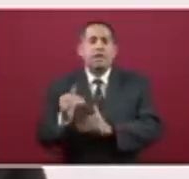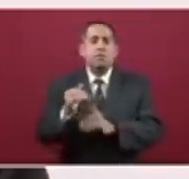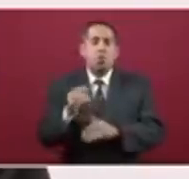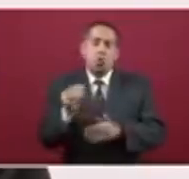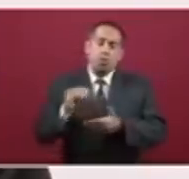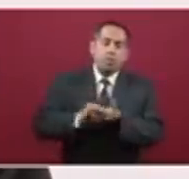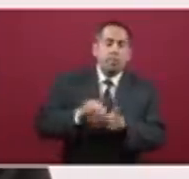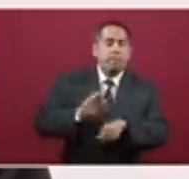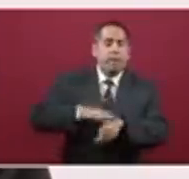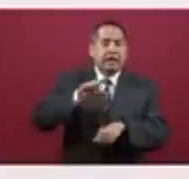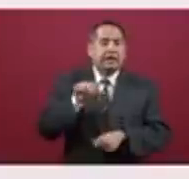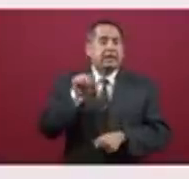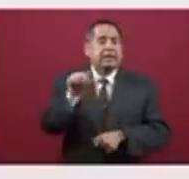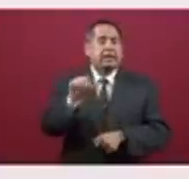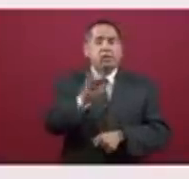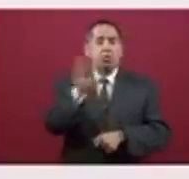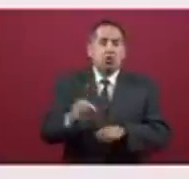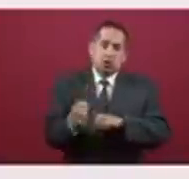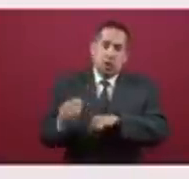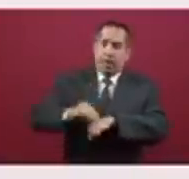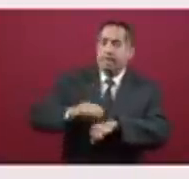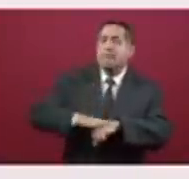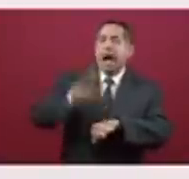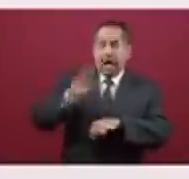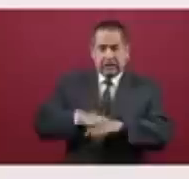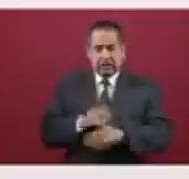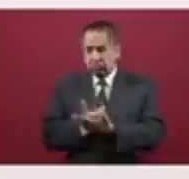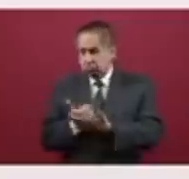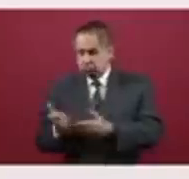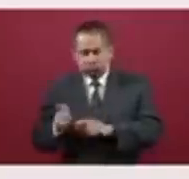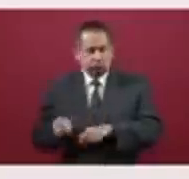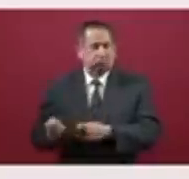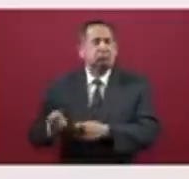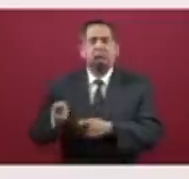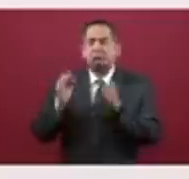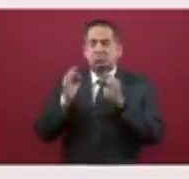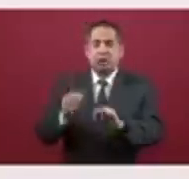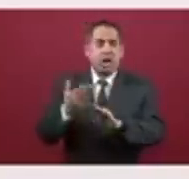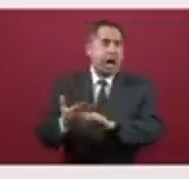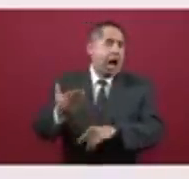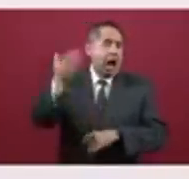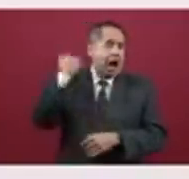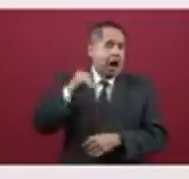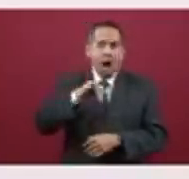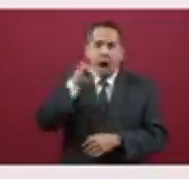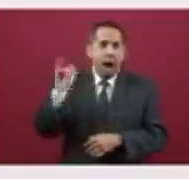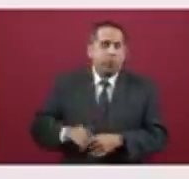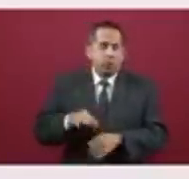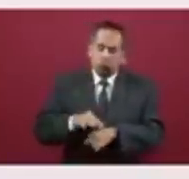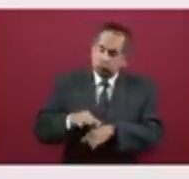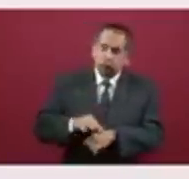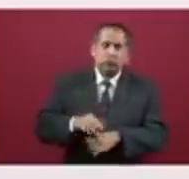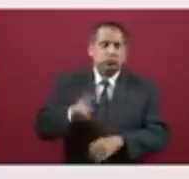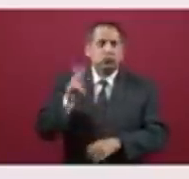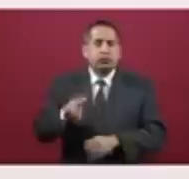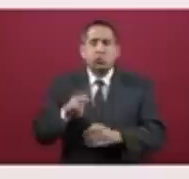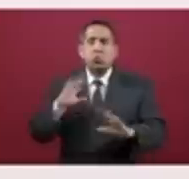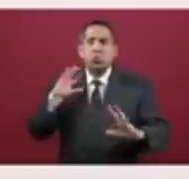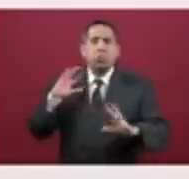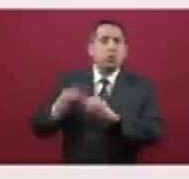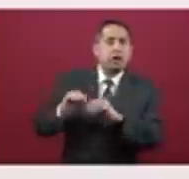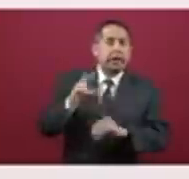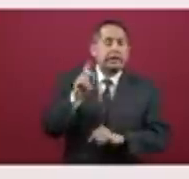16% incremento real nunca visto en los 36 años